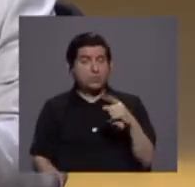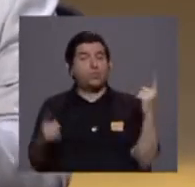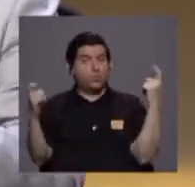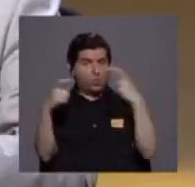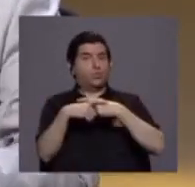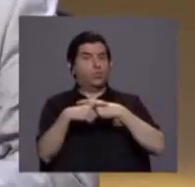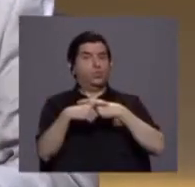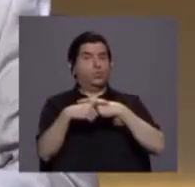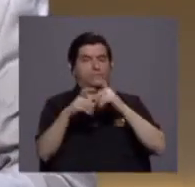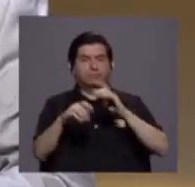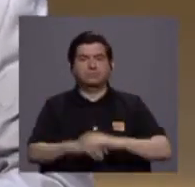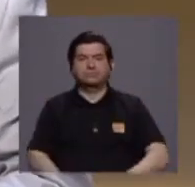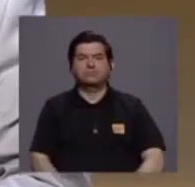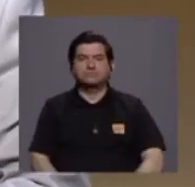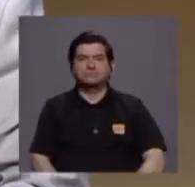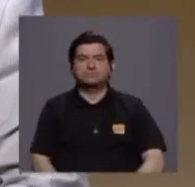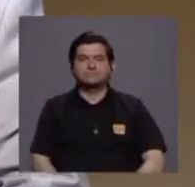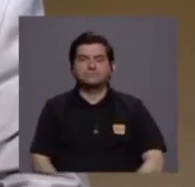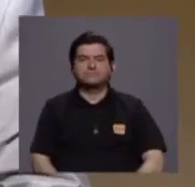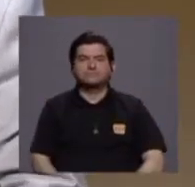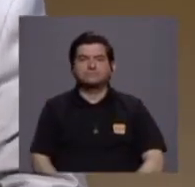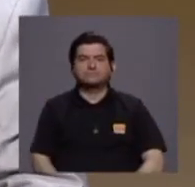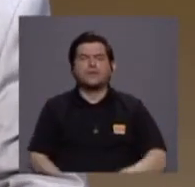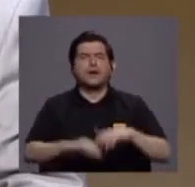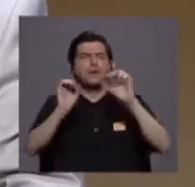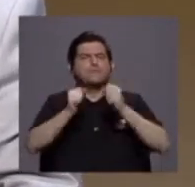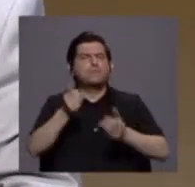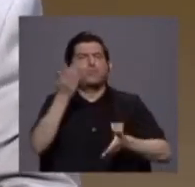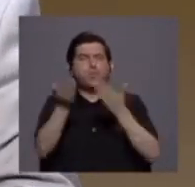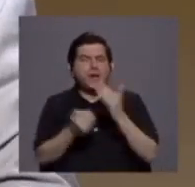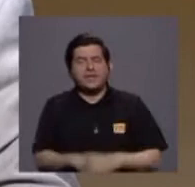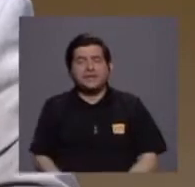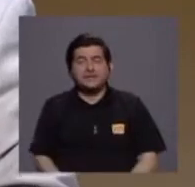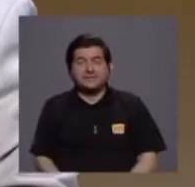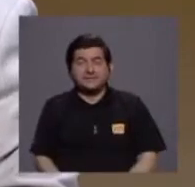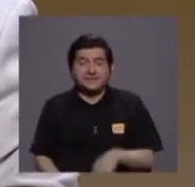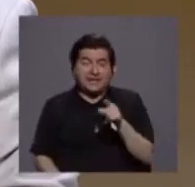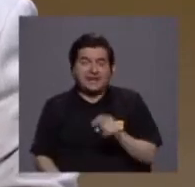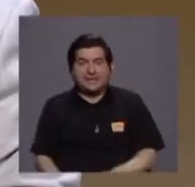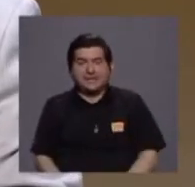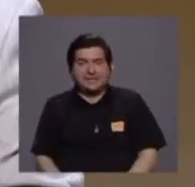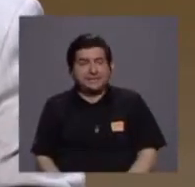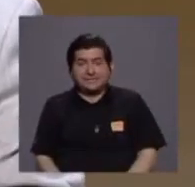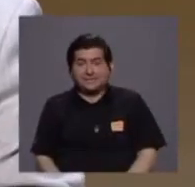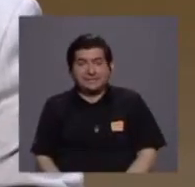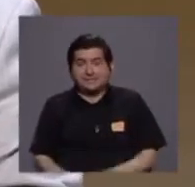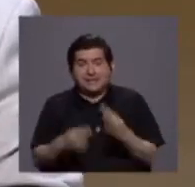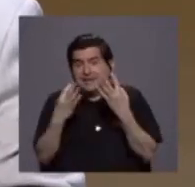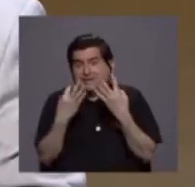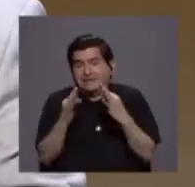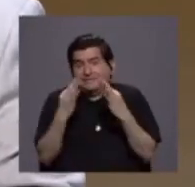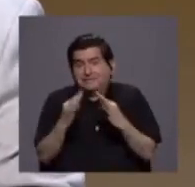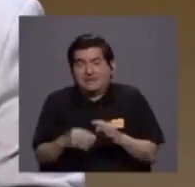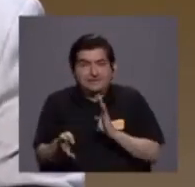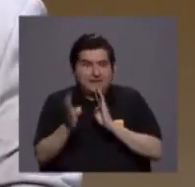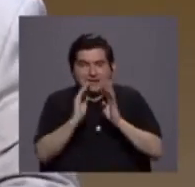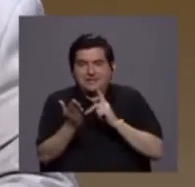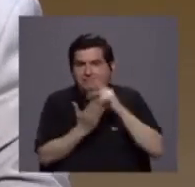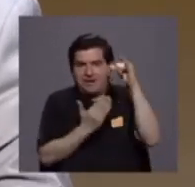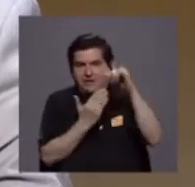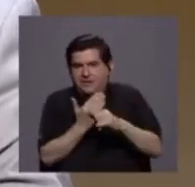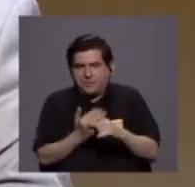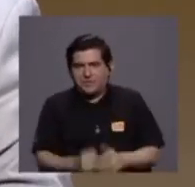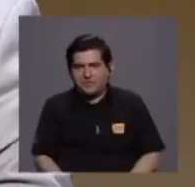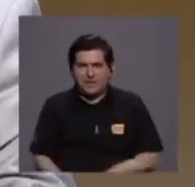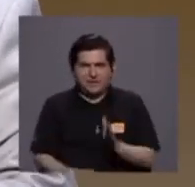compleja. Y bueno, puede ser un poco temerario hablar de los proyectos que uno trae al inicio, que es lo que voy a